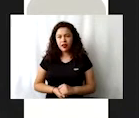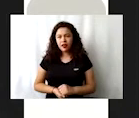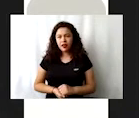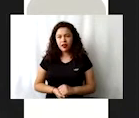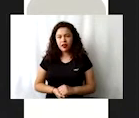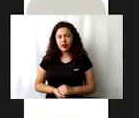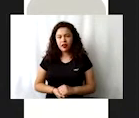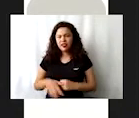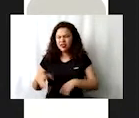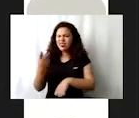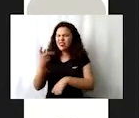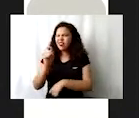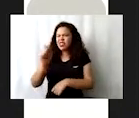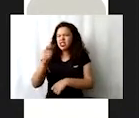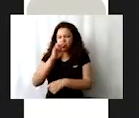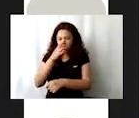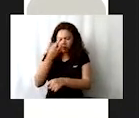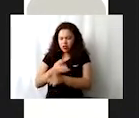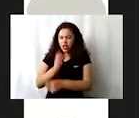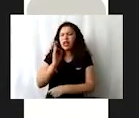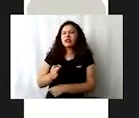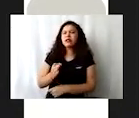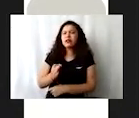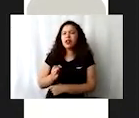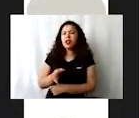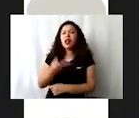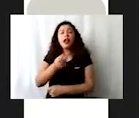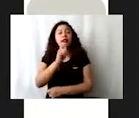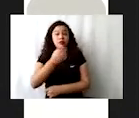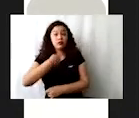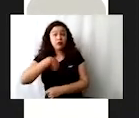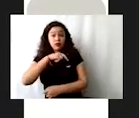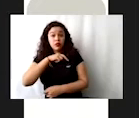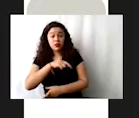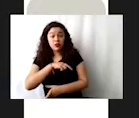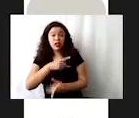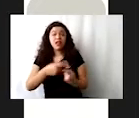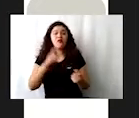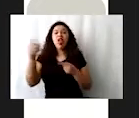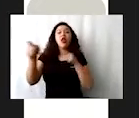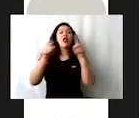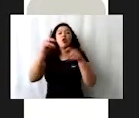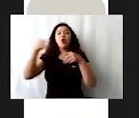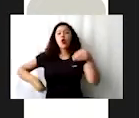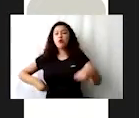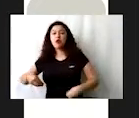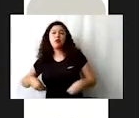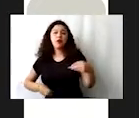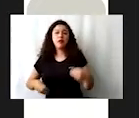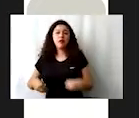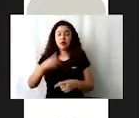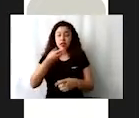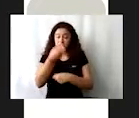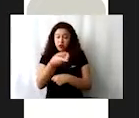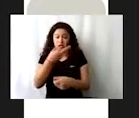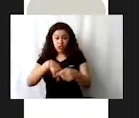¿Qué quiere decir eso de asumir tu responsabilidad? Significa que nos hemos pasado la pelota. ¿Y qué hacemos ahora? Como él ha dicho, asuman